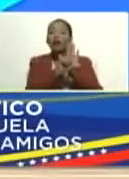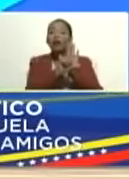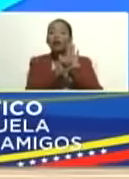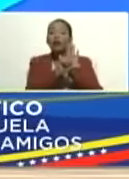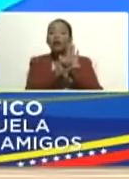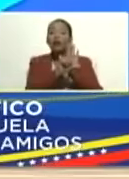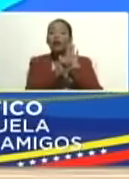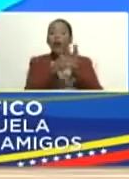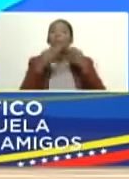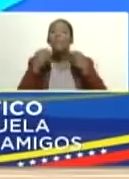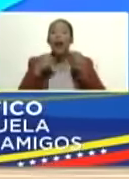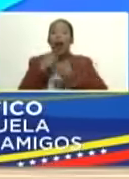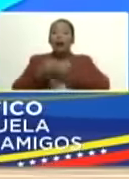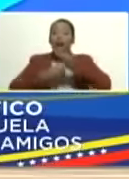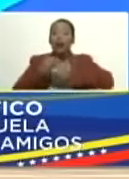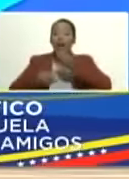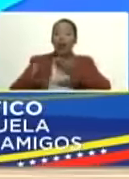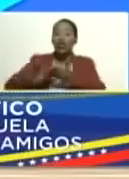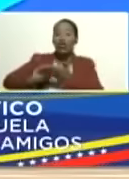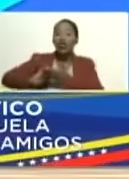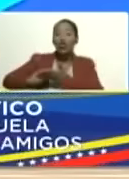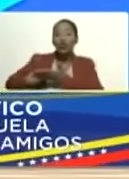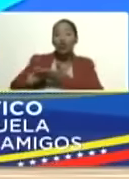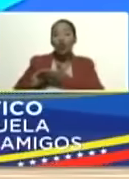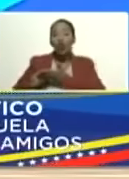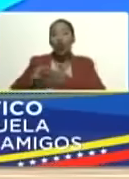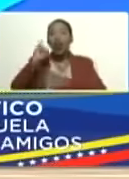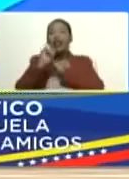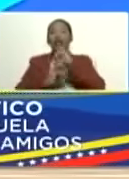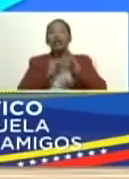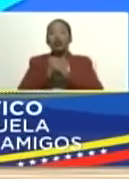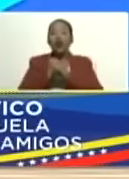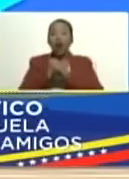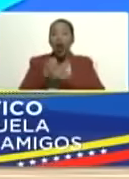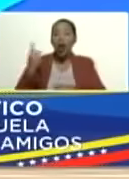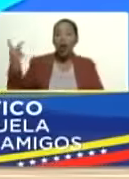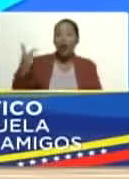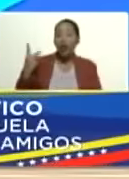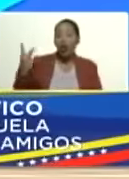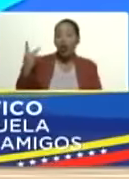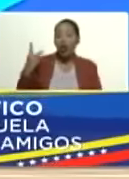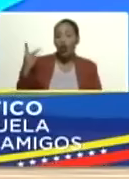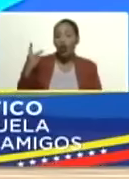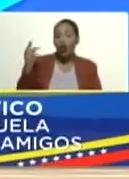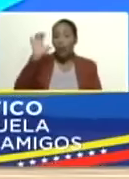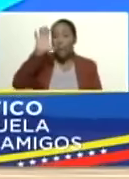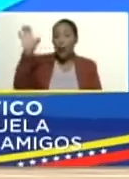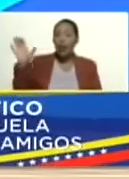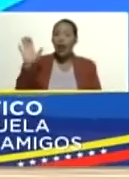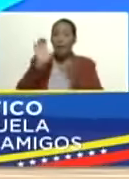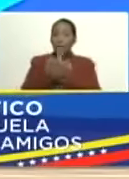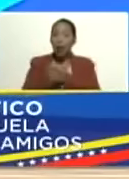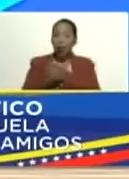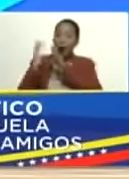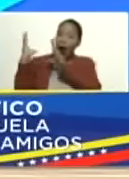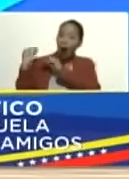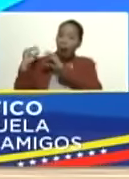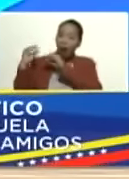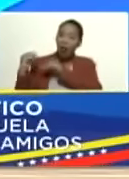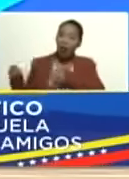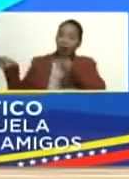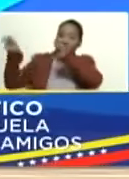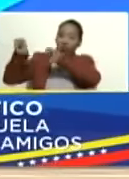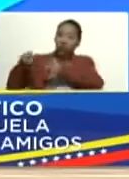sobre la base del derecho internacional para dirimir de manera amistosa, diplomática